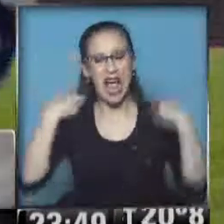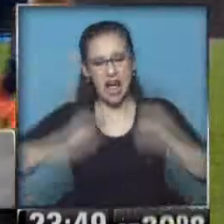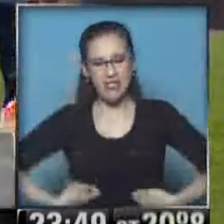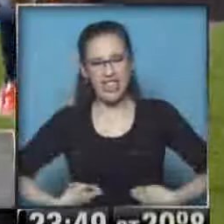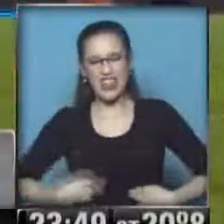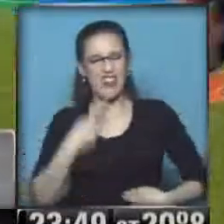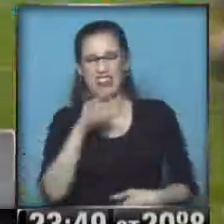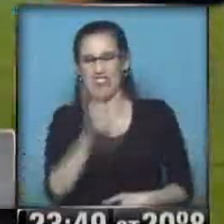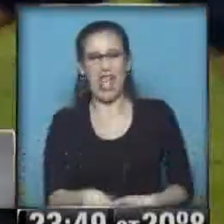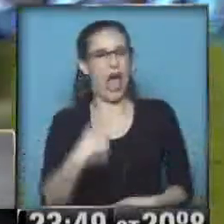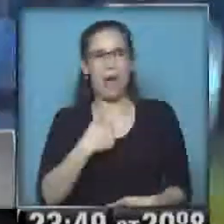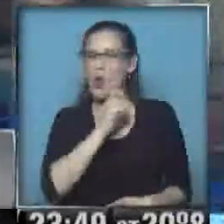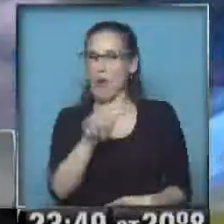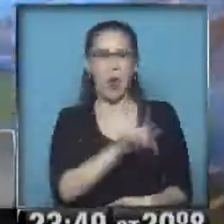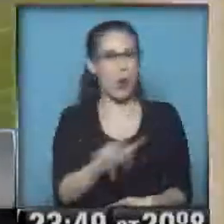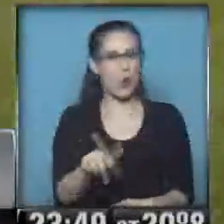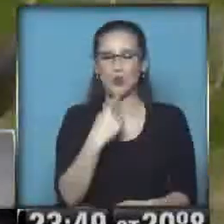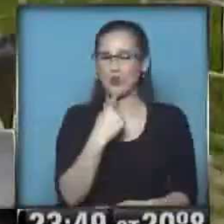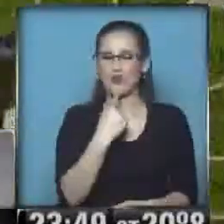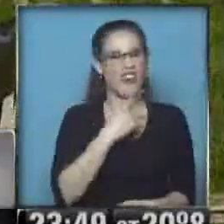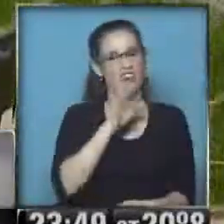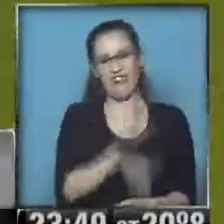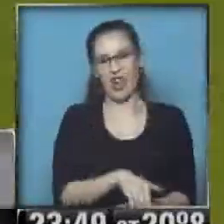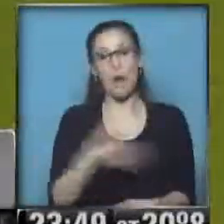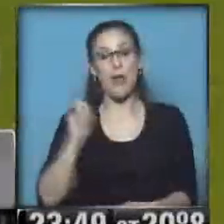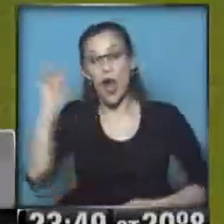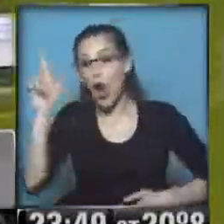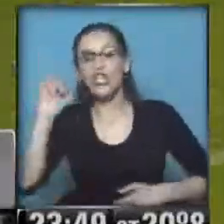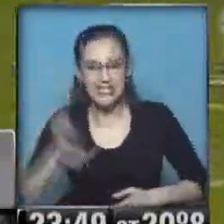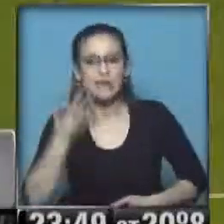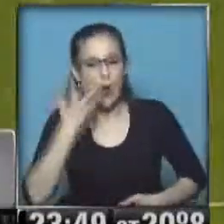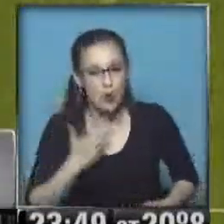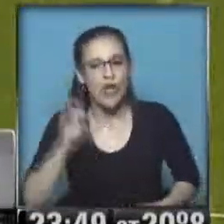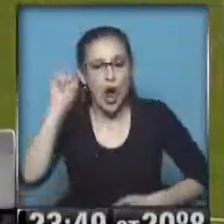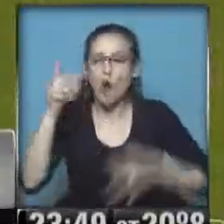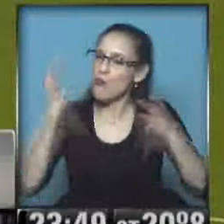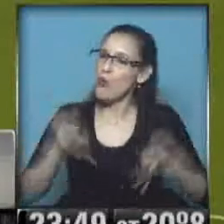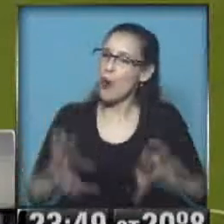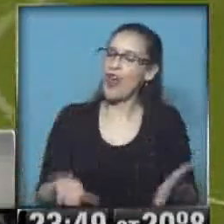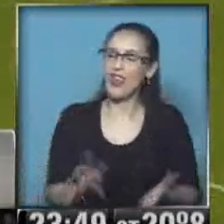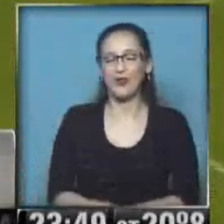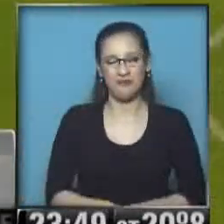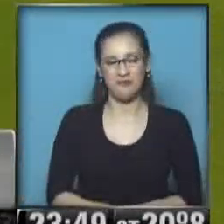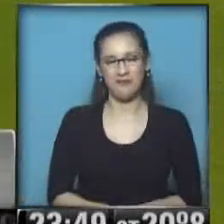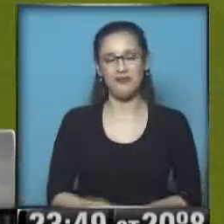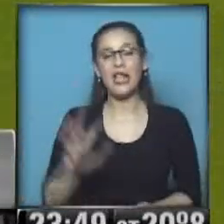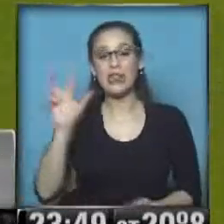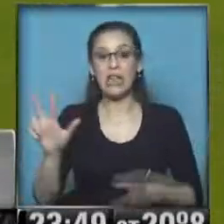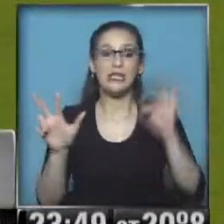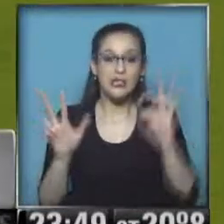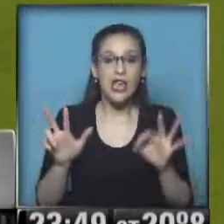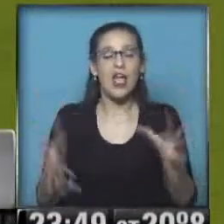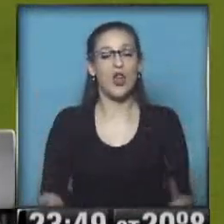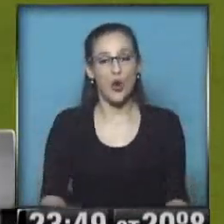camiseta de Tigre no me gusta. Pero este gol, sí, un golazo para poner el 3-0 frente a Racing. Racing, insisto, que